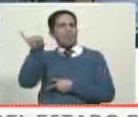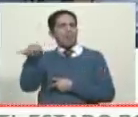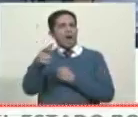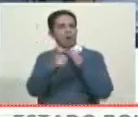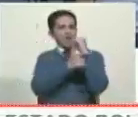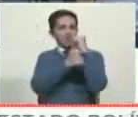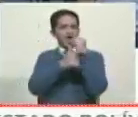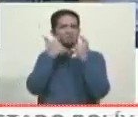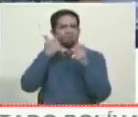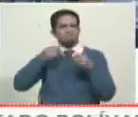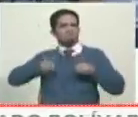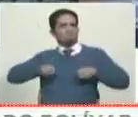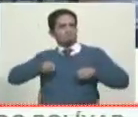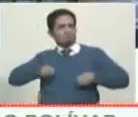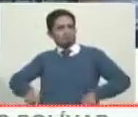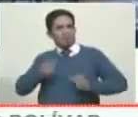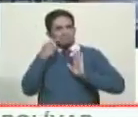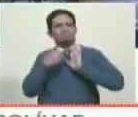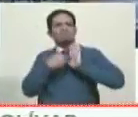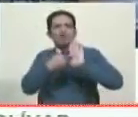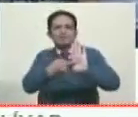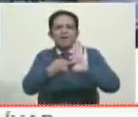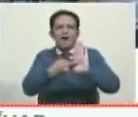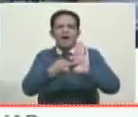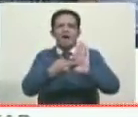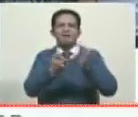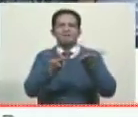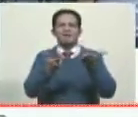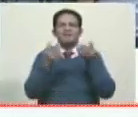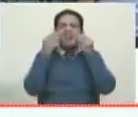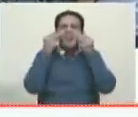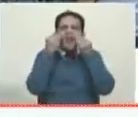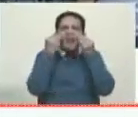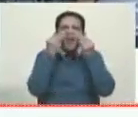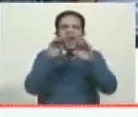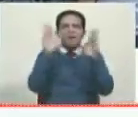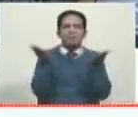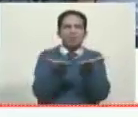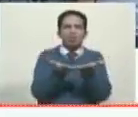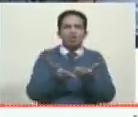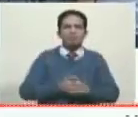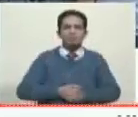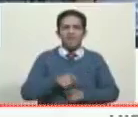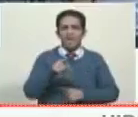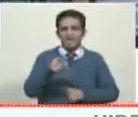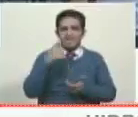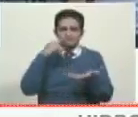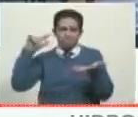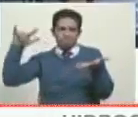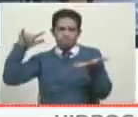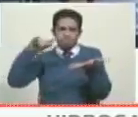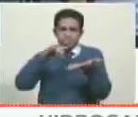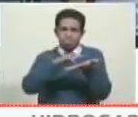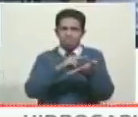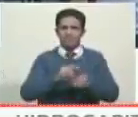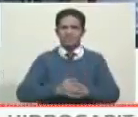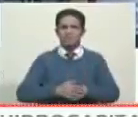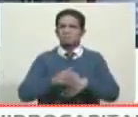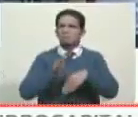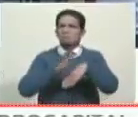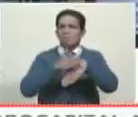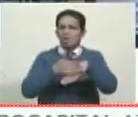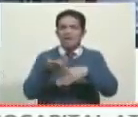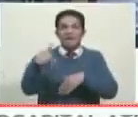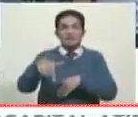para mostrarle sus nalgas al mundo esa debe ser la pista porque aquí a